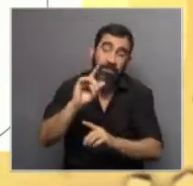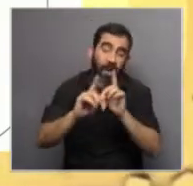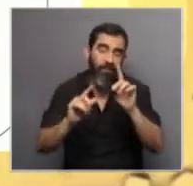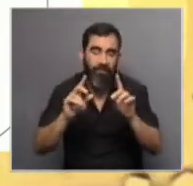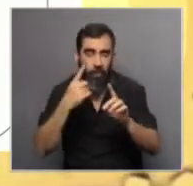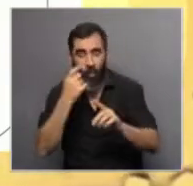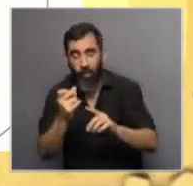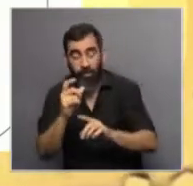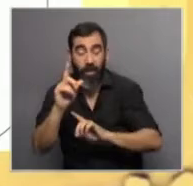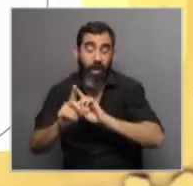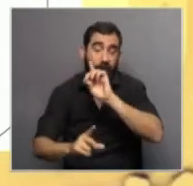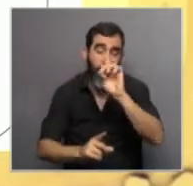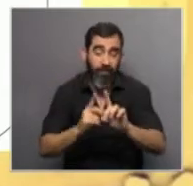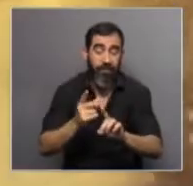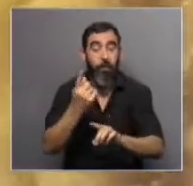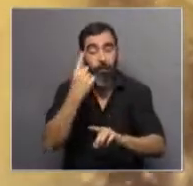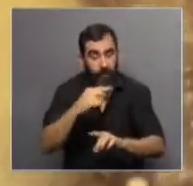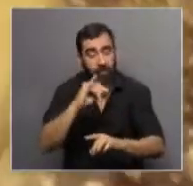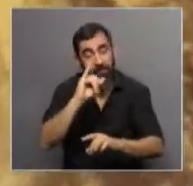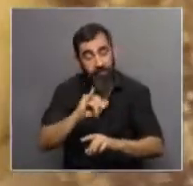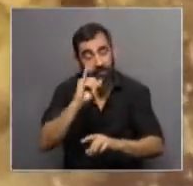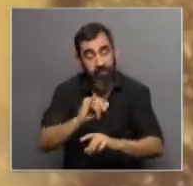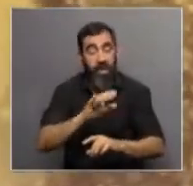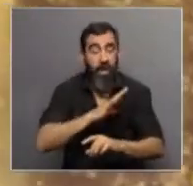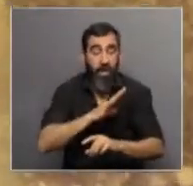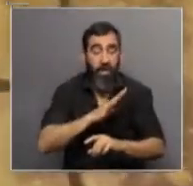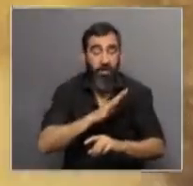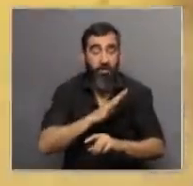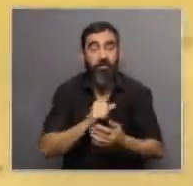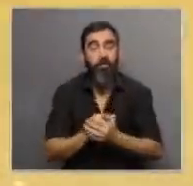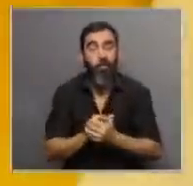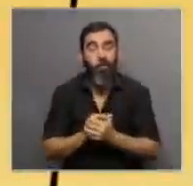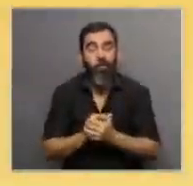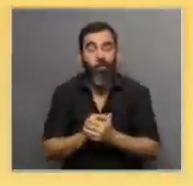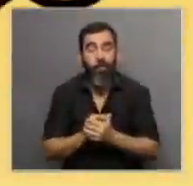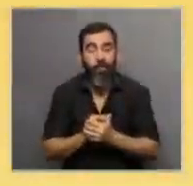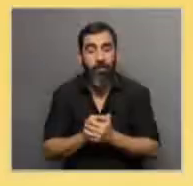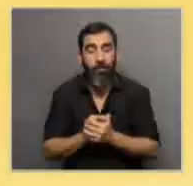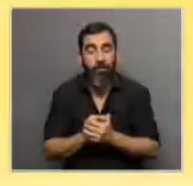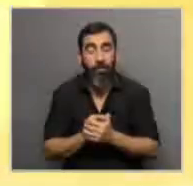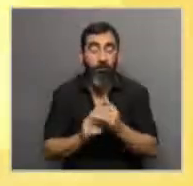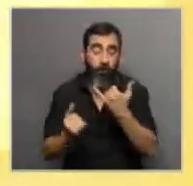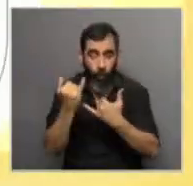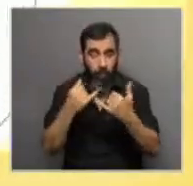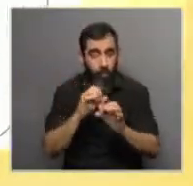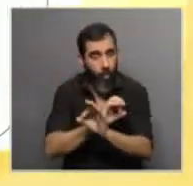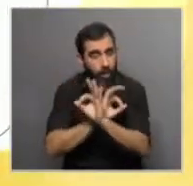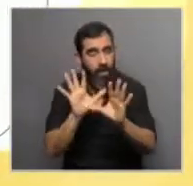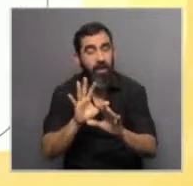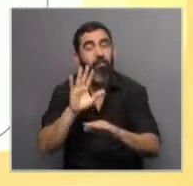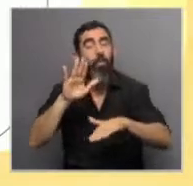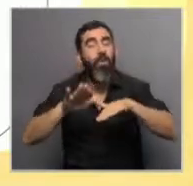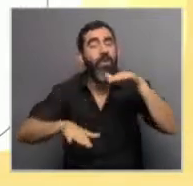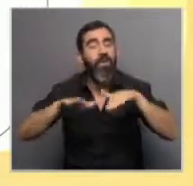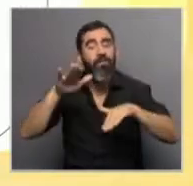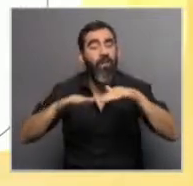borroso, pero que tiene cierto grado de solidez en la información, que es con el nivel